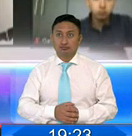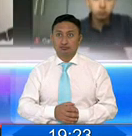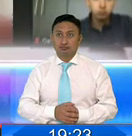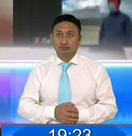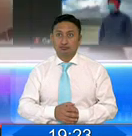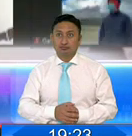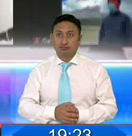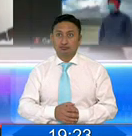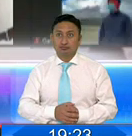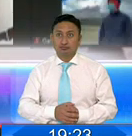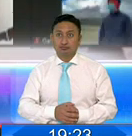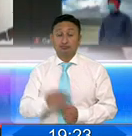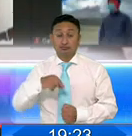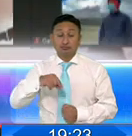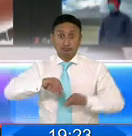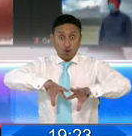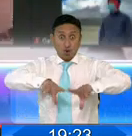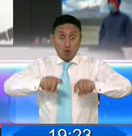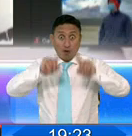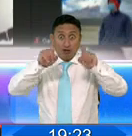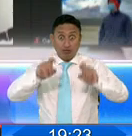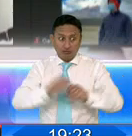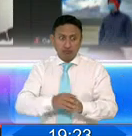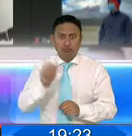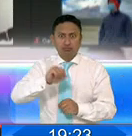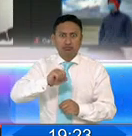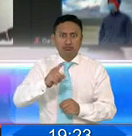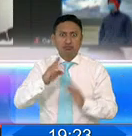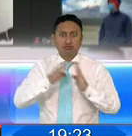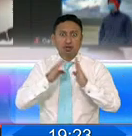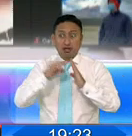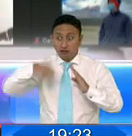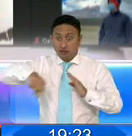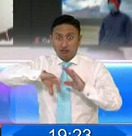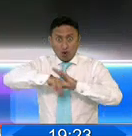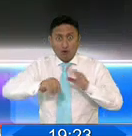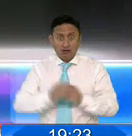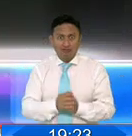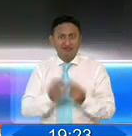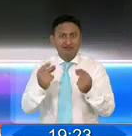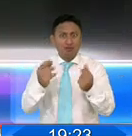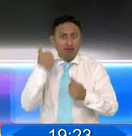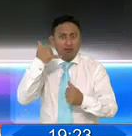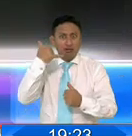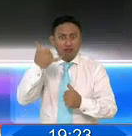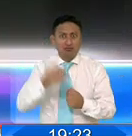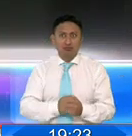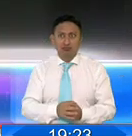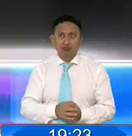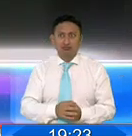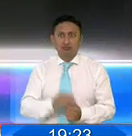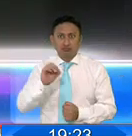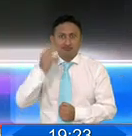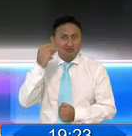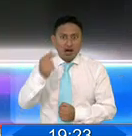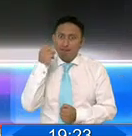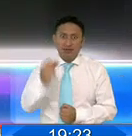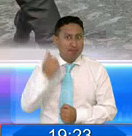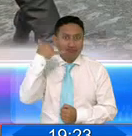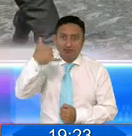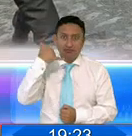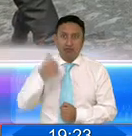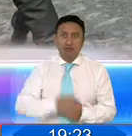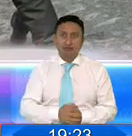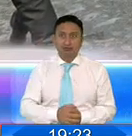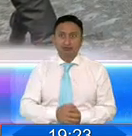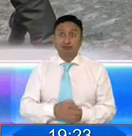Están robando. ¿Qué pasó? Sí. Le van a robar la computadora. Corre. No sé dónde. Llamen rápido, vean.